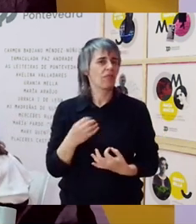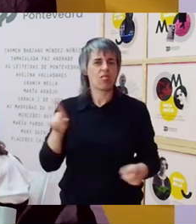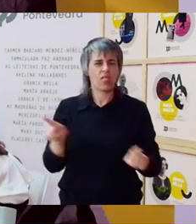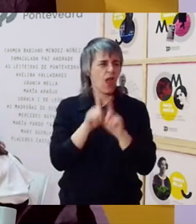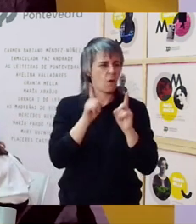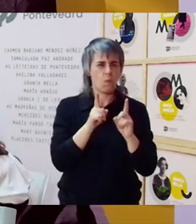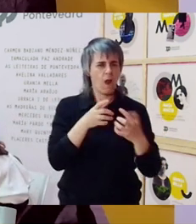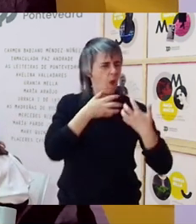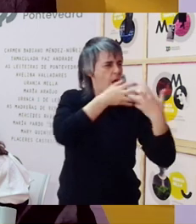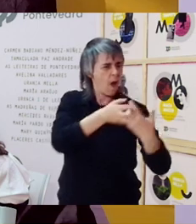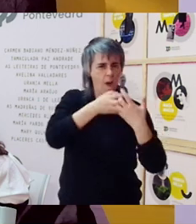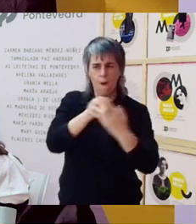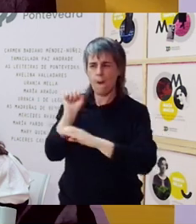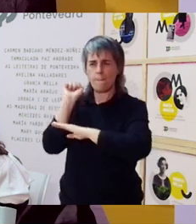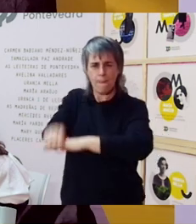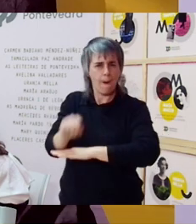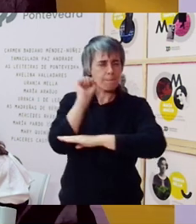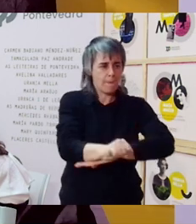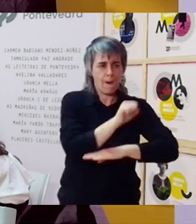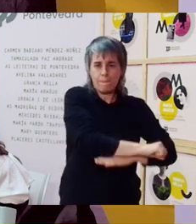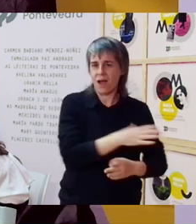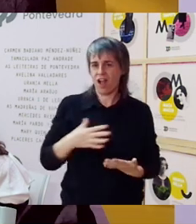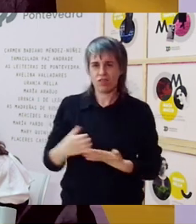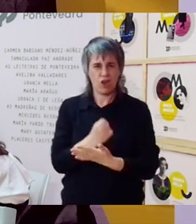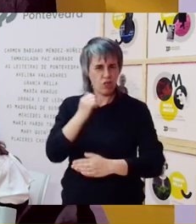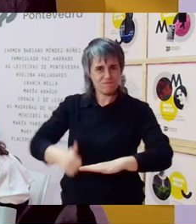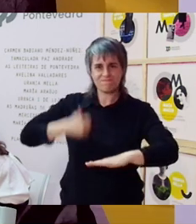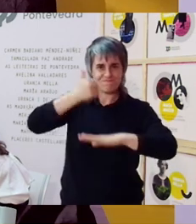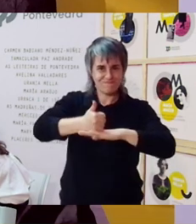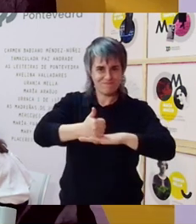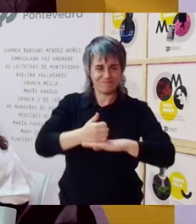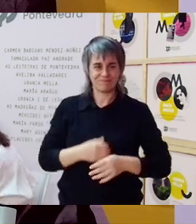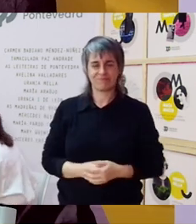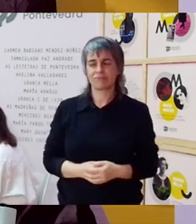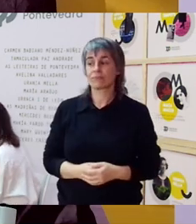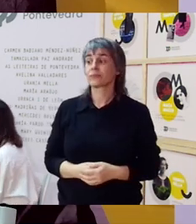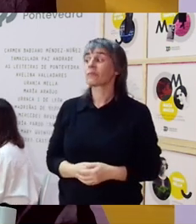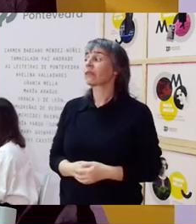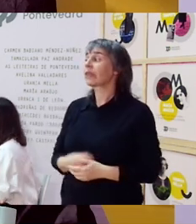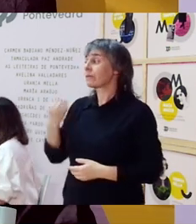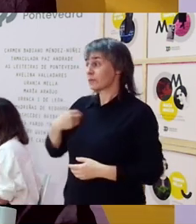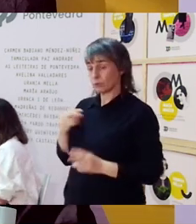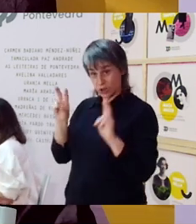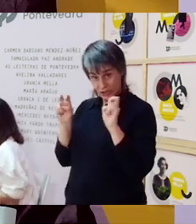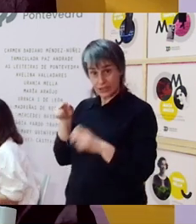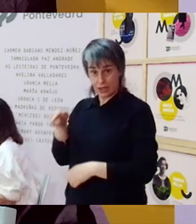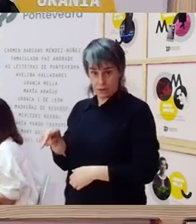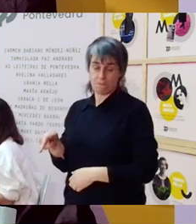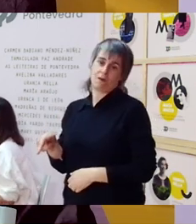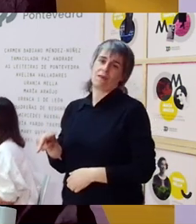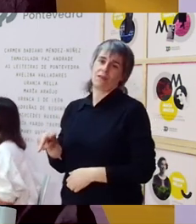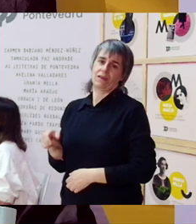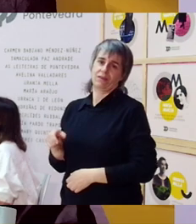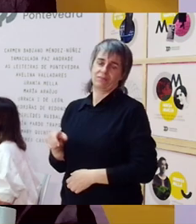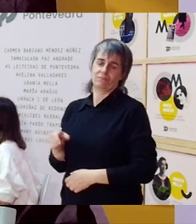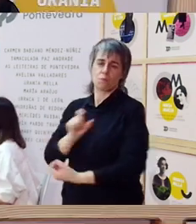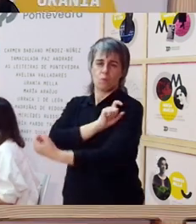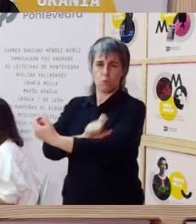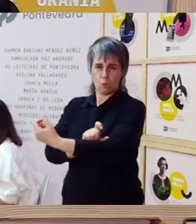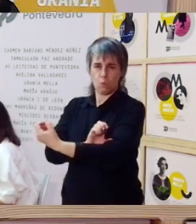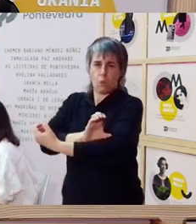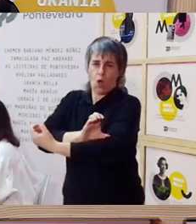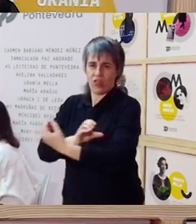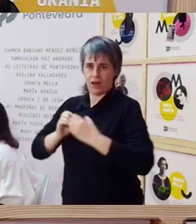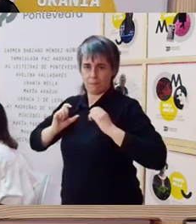aí o adiante por encima de todo, sabes? E con respecto a isto, a ese apoderamento de la, que